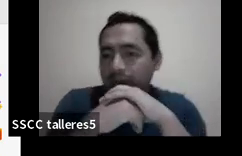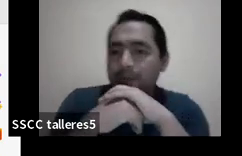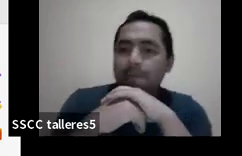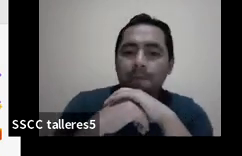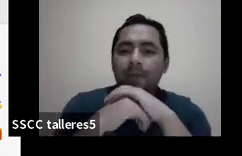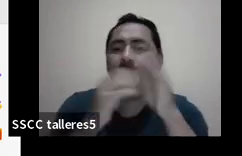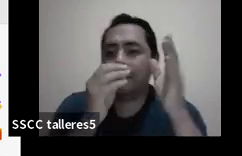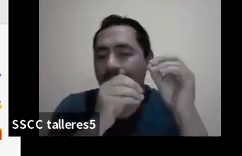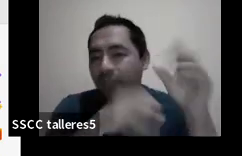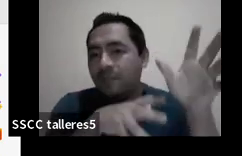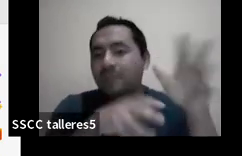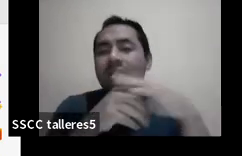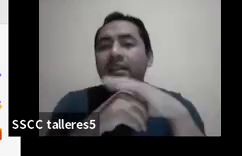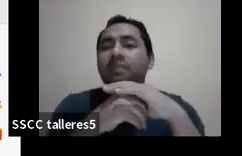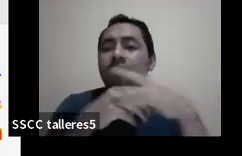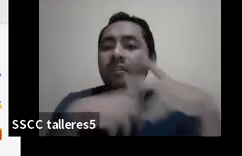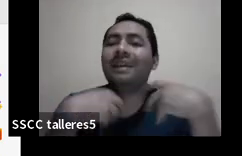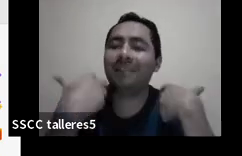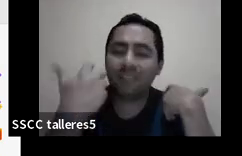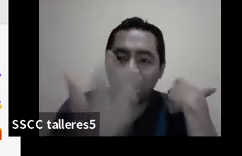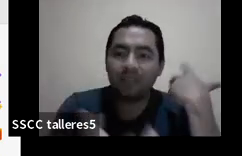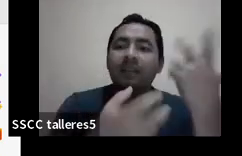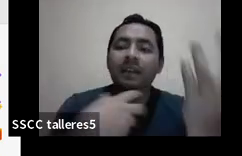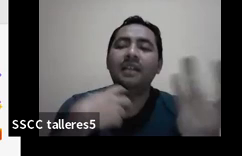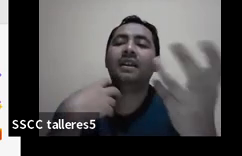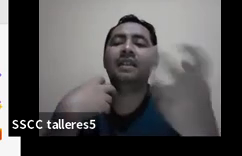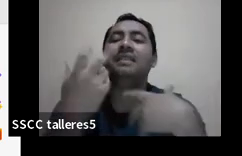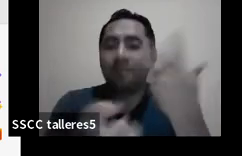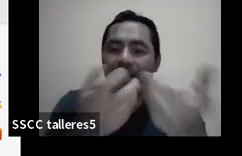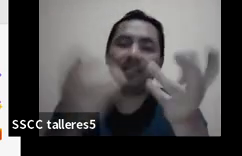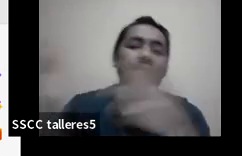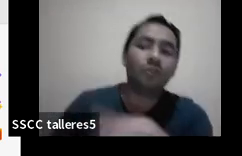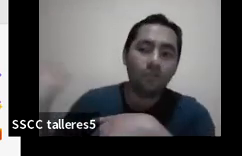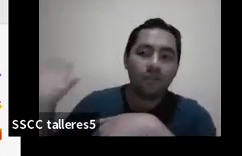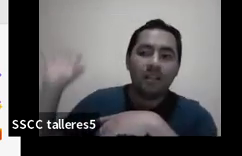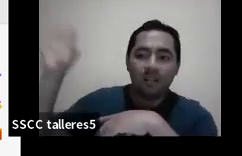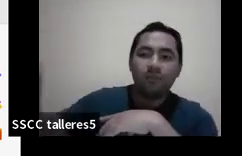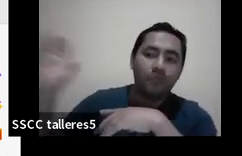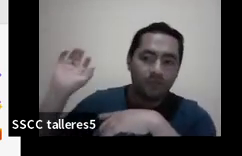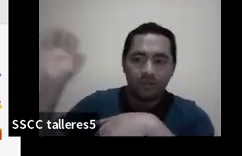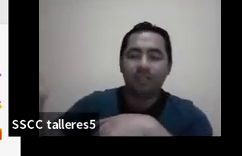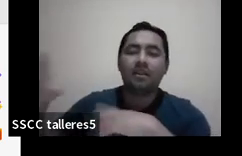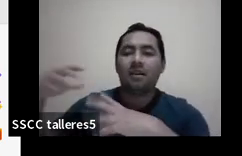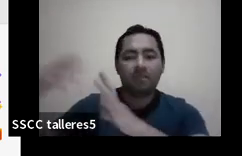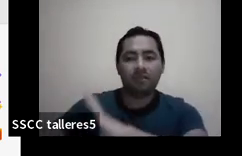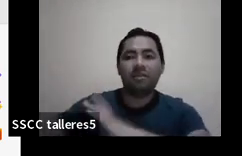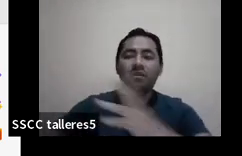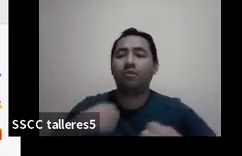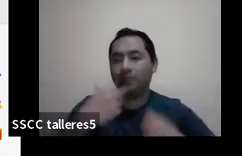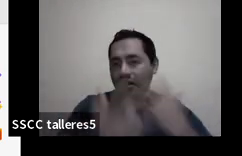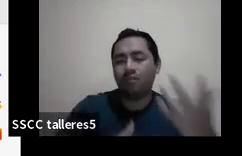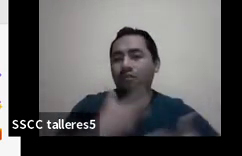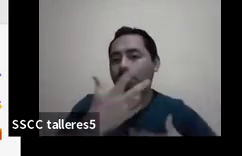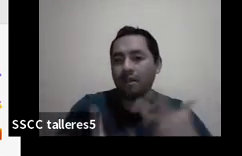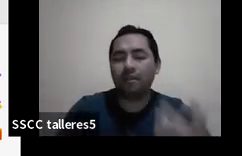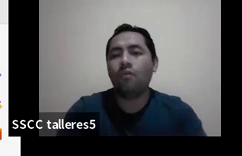de señas, ¿ya? Tiene que haber un intérprete de señas donde el intérprete interpreta todo lo que el profesor dicta hacia los demás